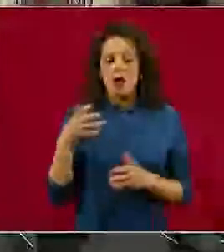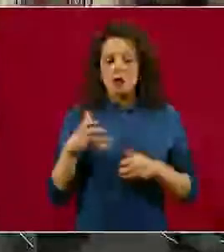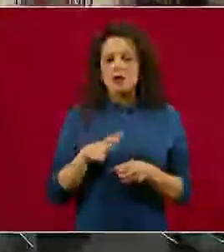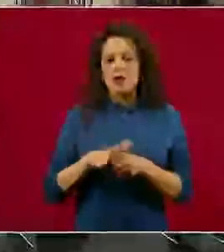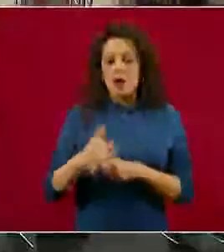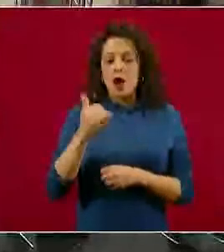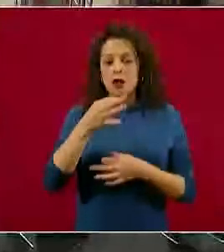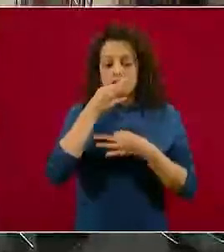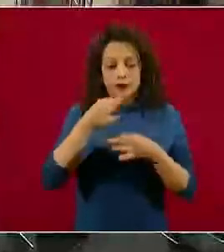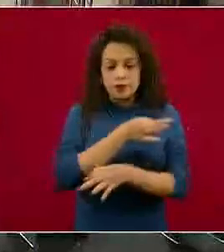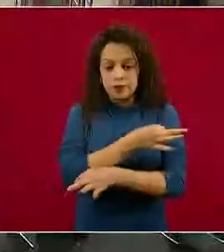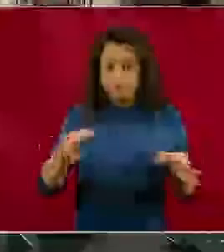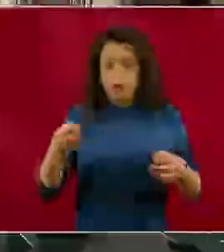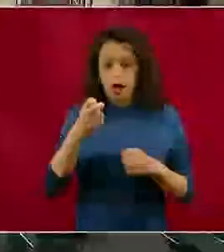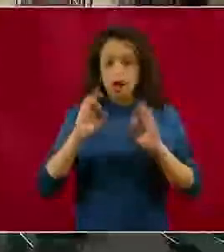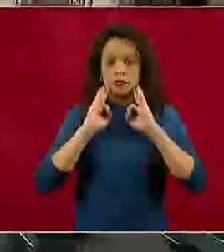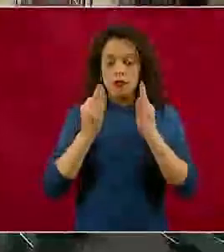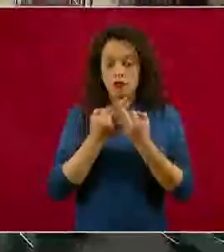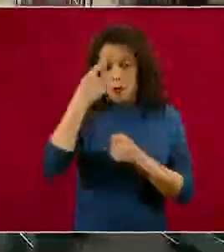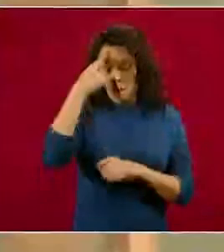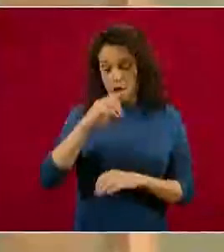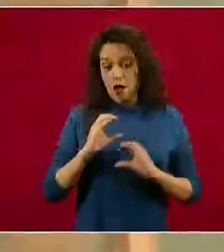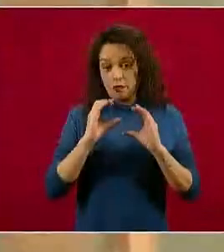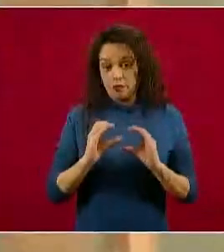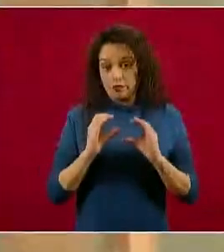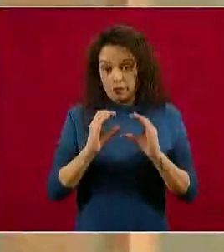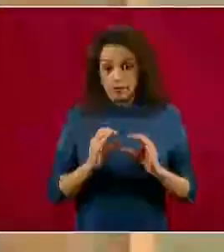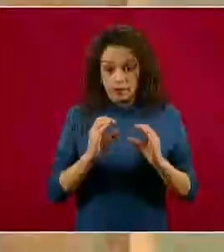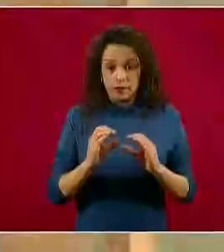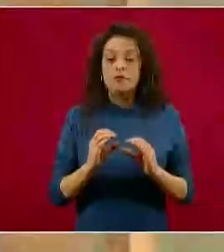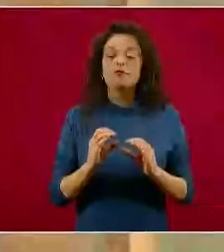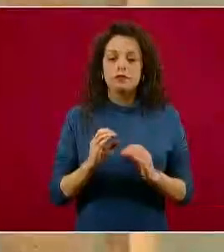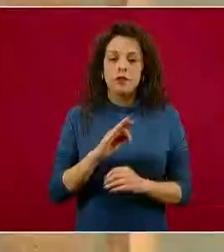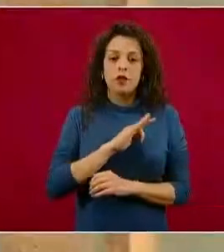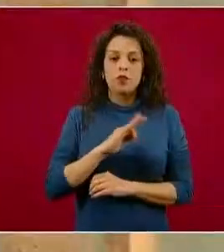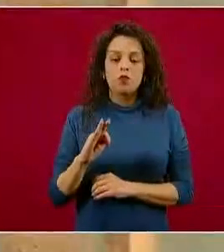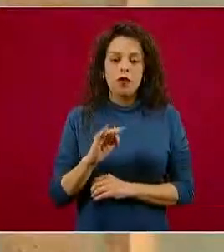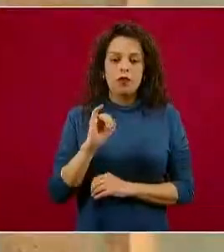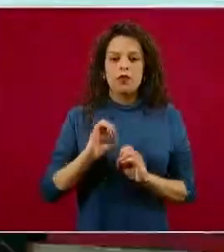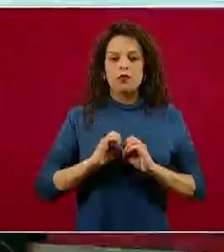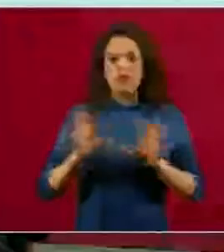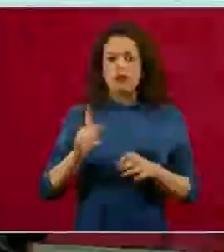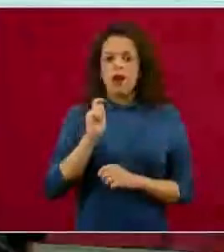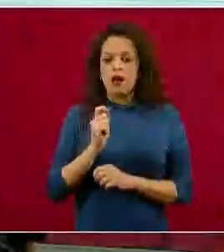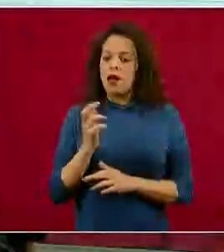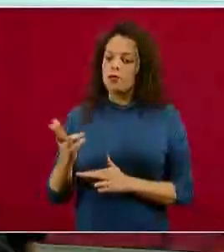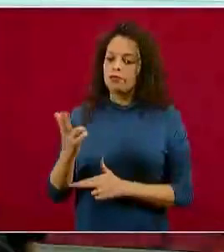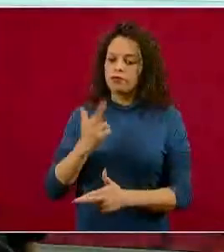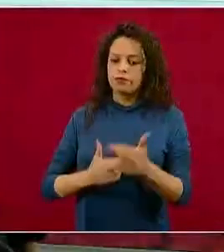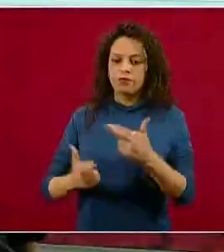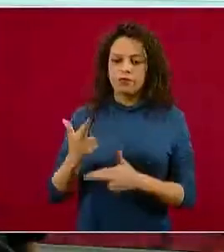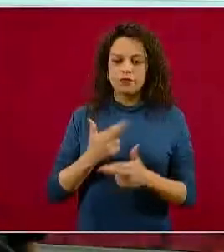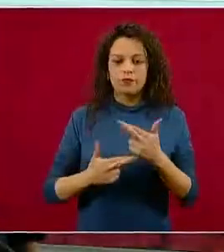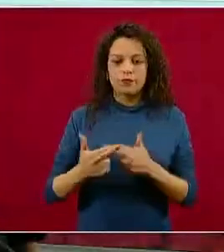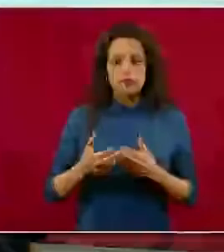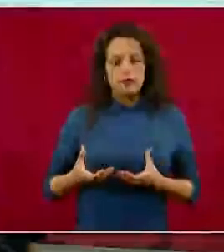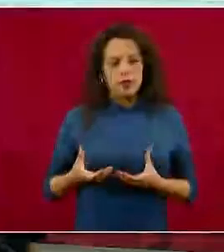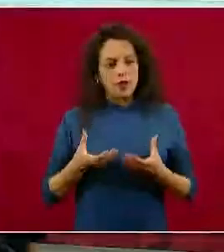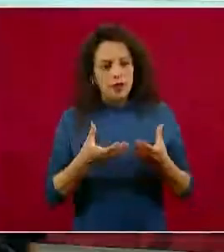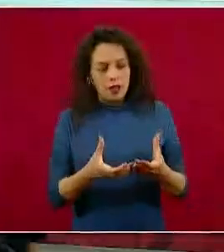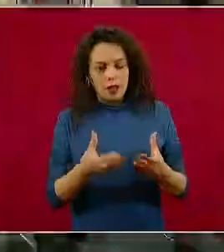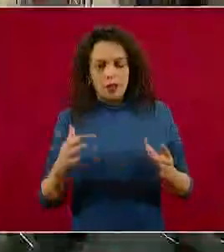estas medidas, pues podremos llevar lógicamente un regreso a los espacios públicos,